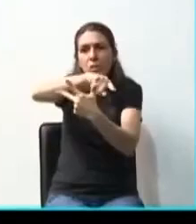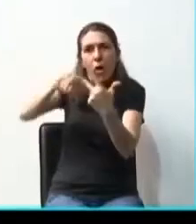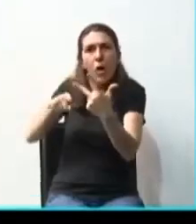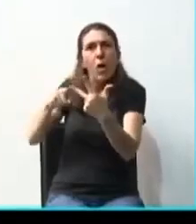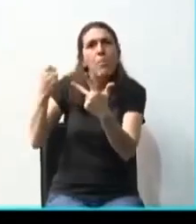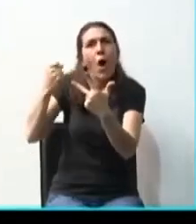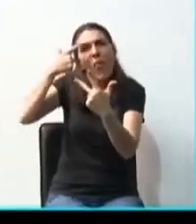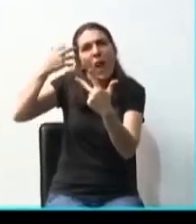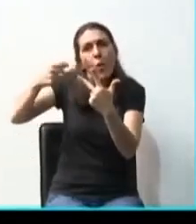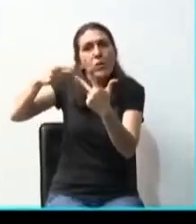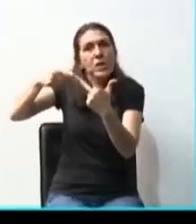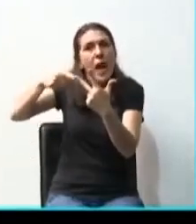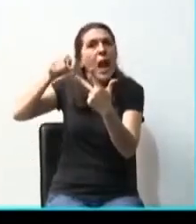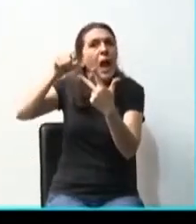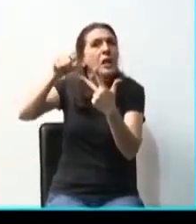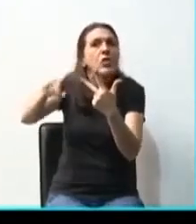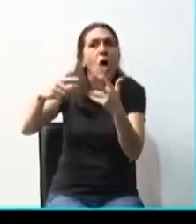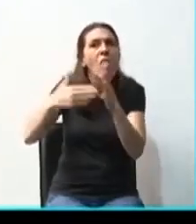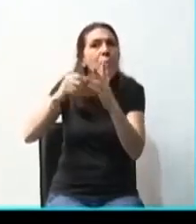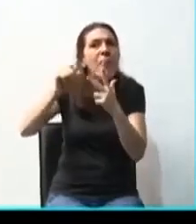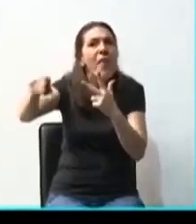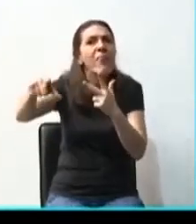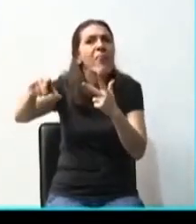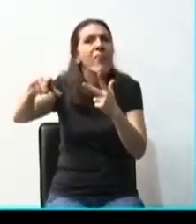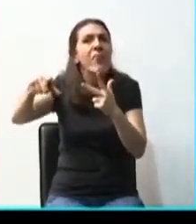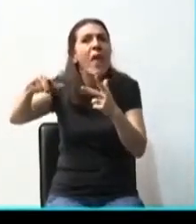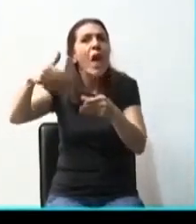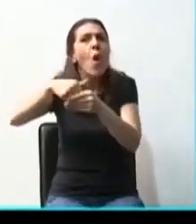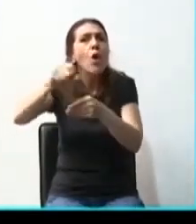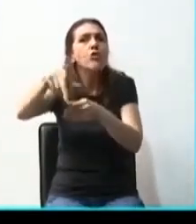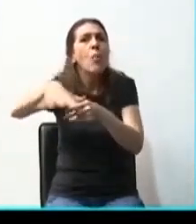al margen de la voluntad popular. No lo elige nadie.